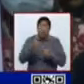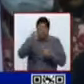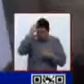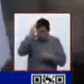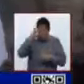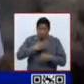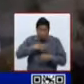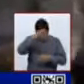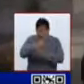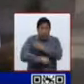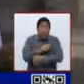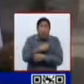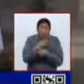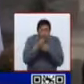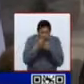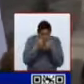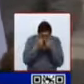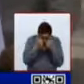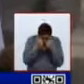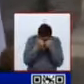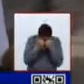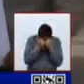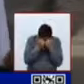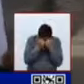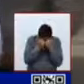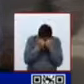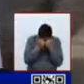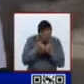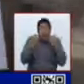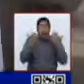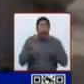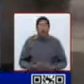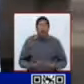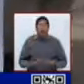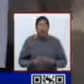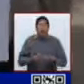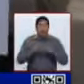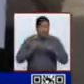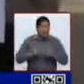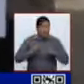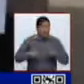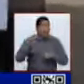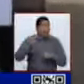Muchísimo, pero... ¿Con alguna finalidad? Ahora, haciendo el análisis, pienso que sí.